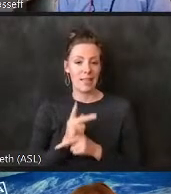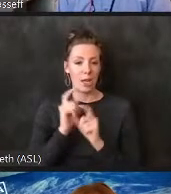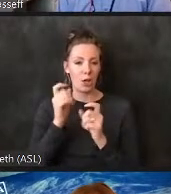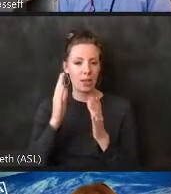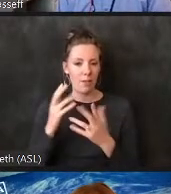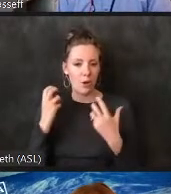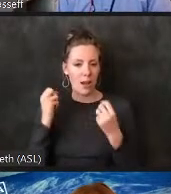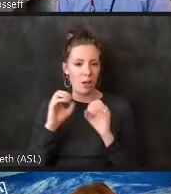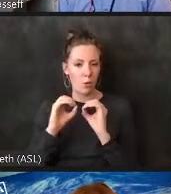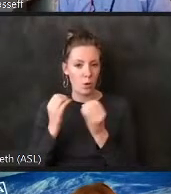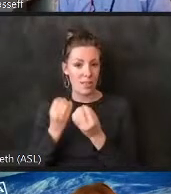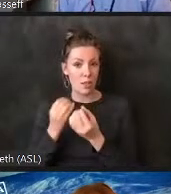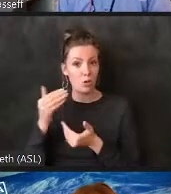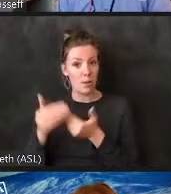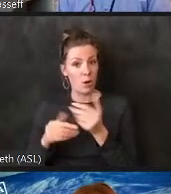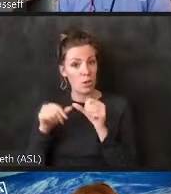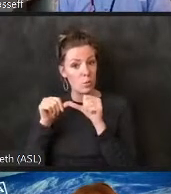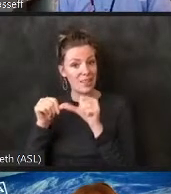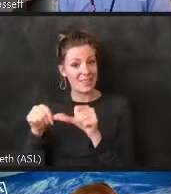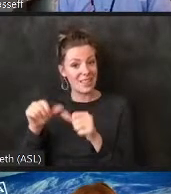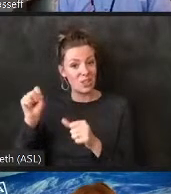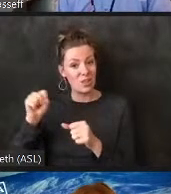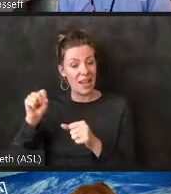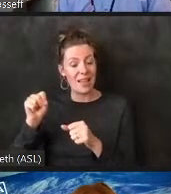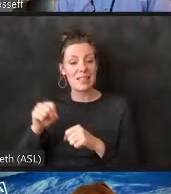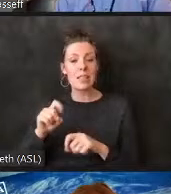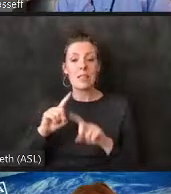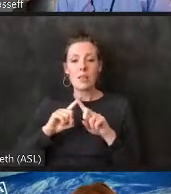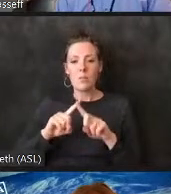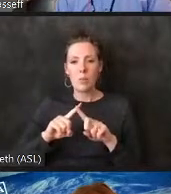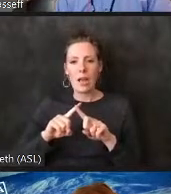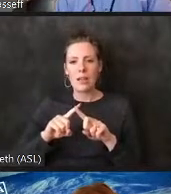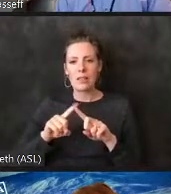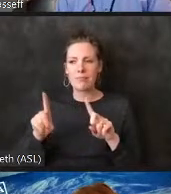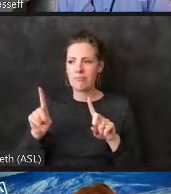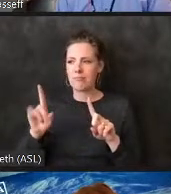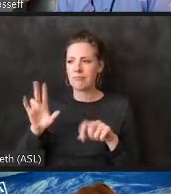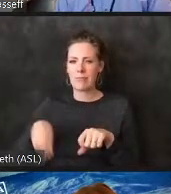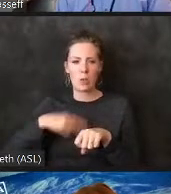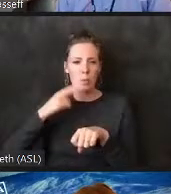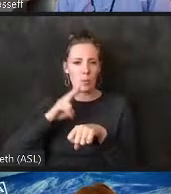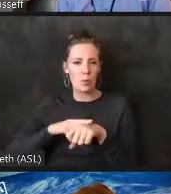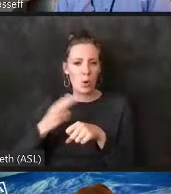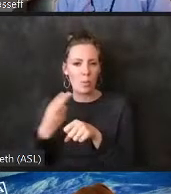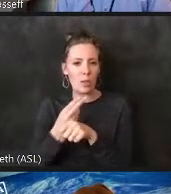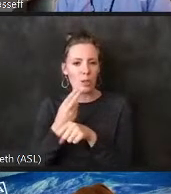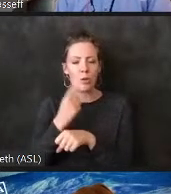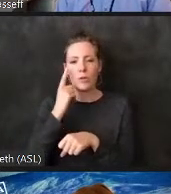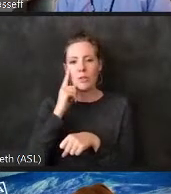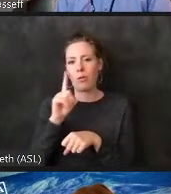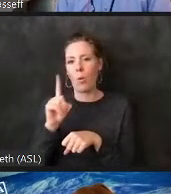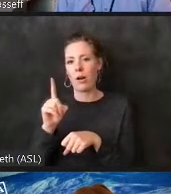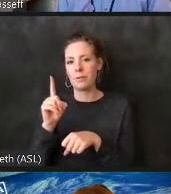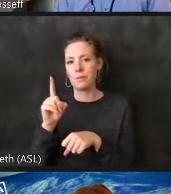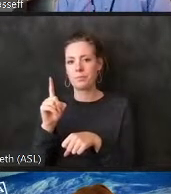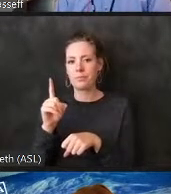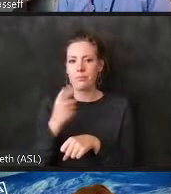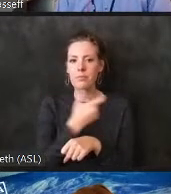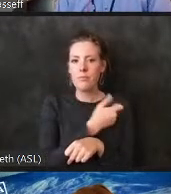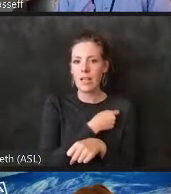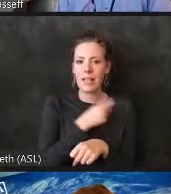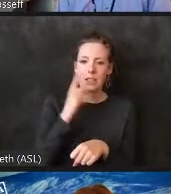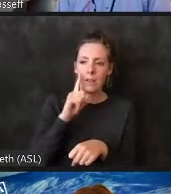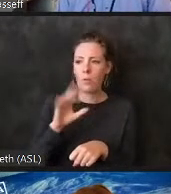¿verdad? Pero ese proceso va a seguir igual en durante el camino, ¿verdad?